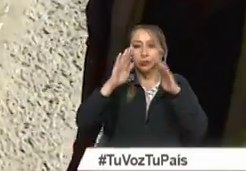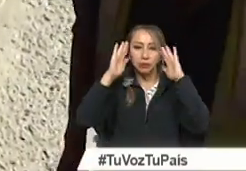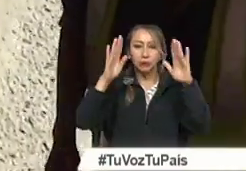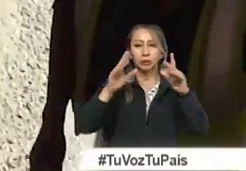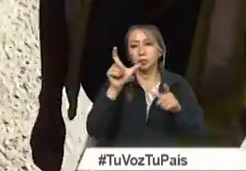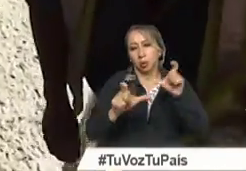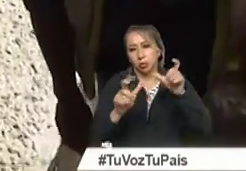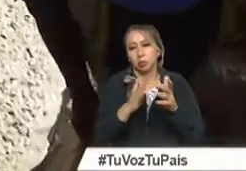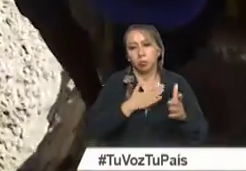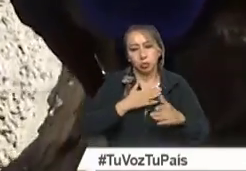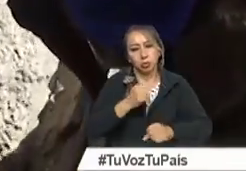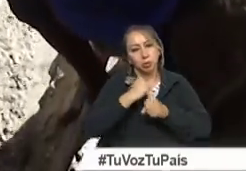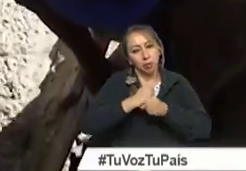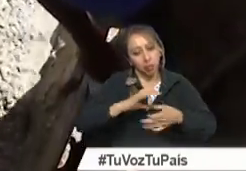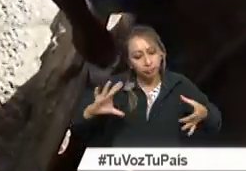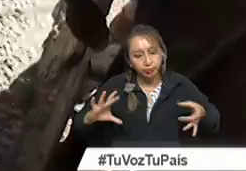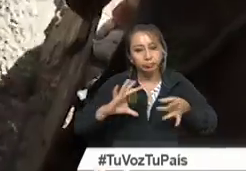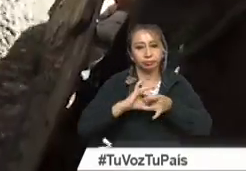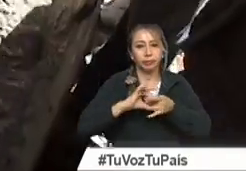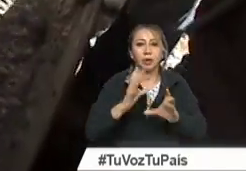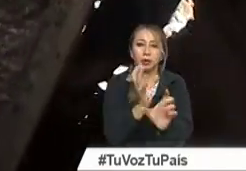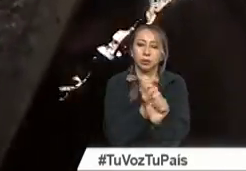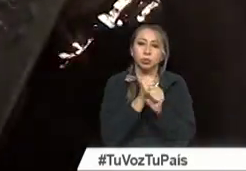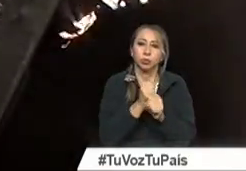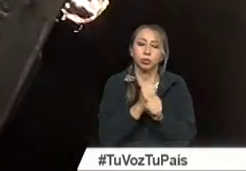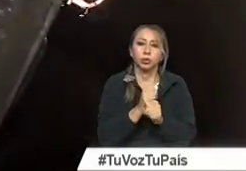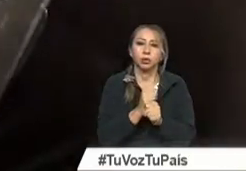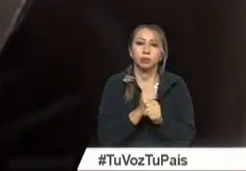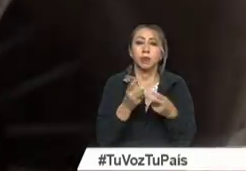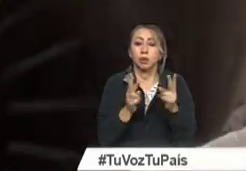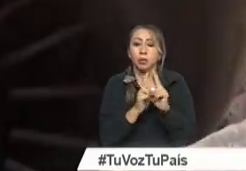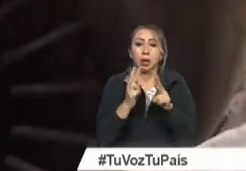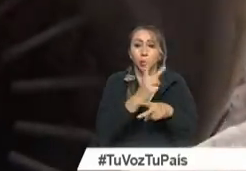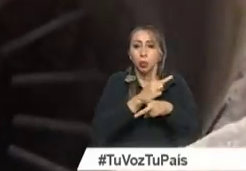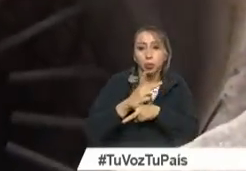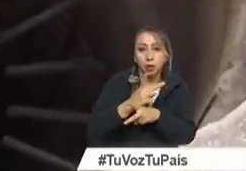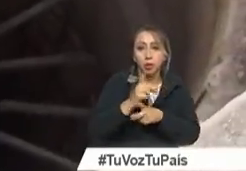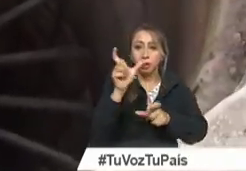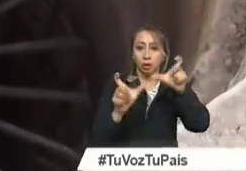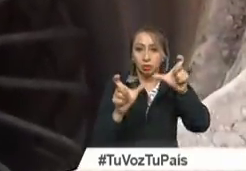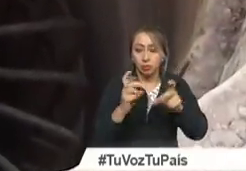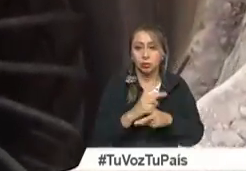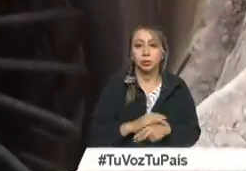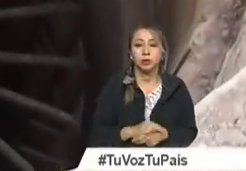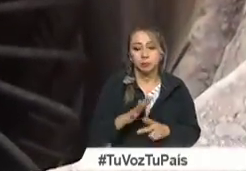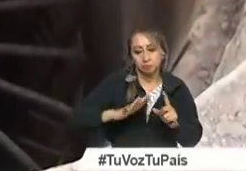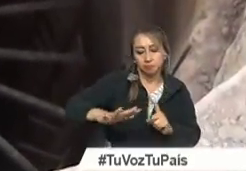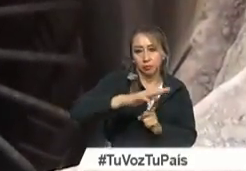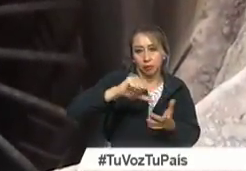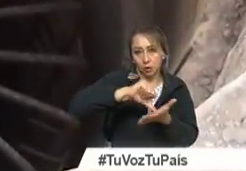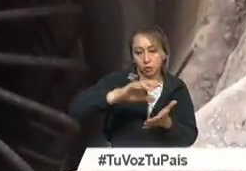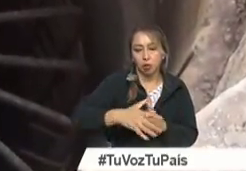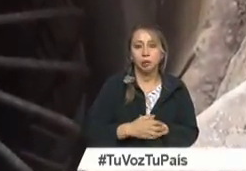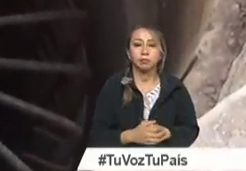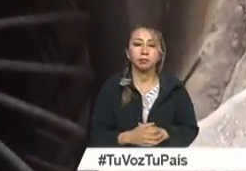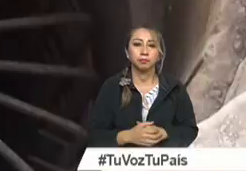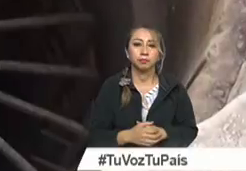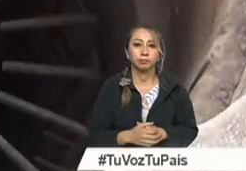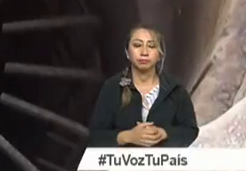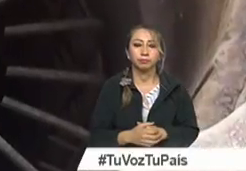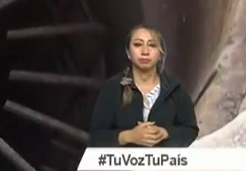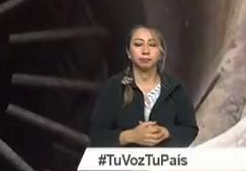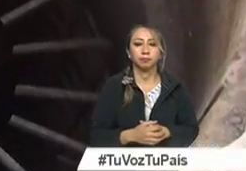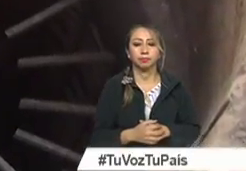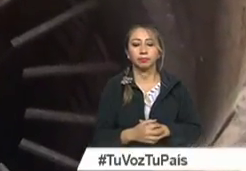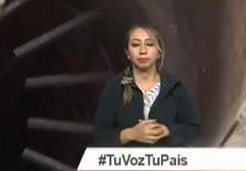para trabajar en conjunto por la seguridad y preservación del patrimonio de esta ciudad catherine de morejón noticiero